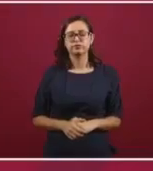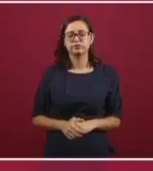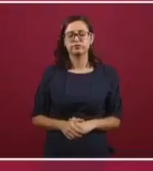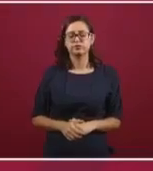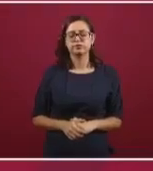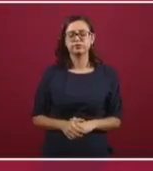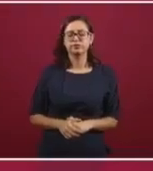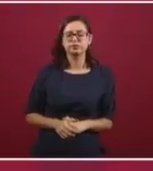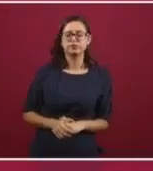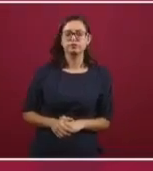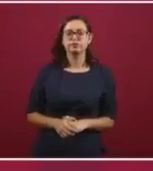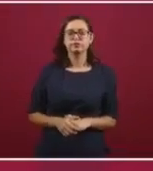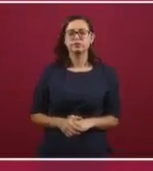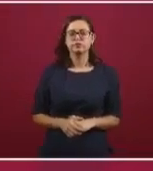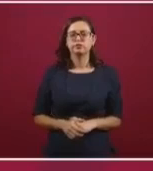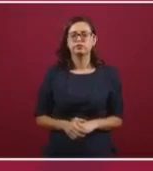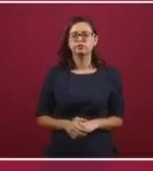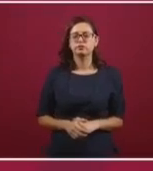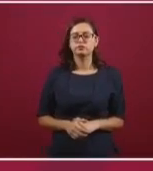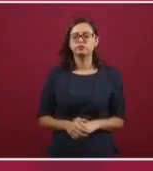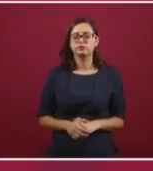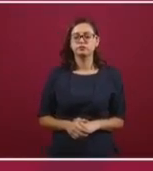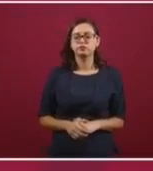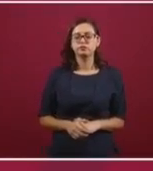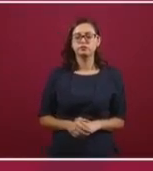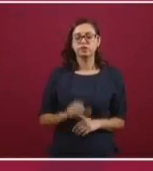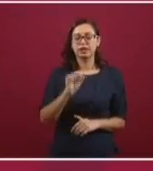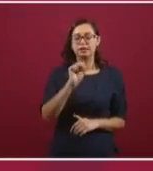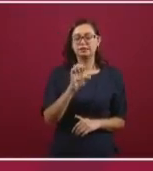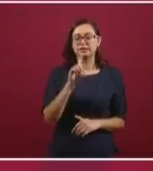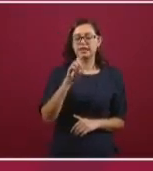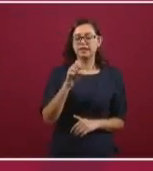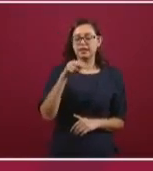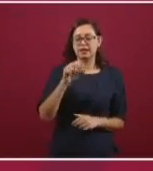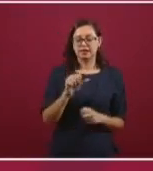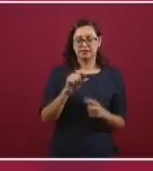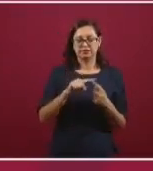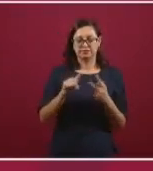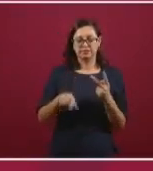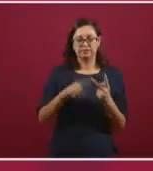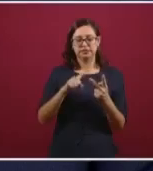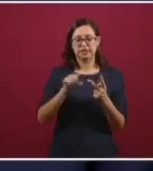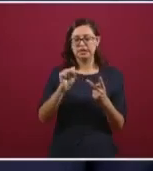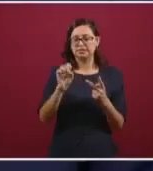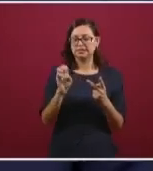la Secretaría de Defensa y la Secretaría de Marina